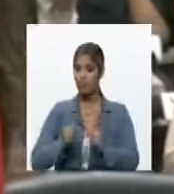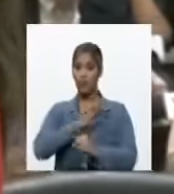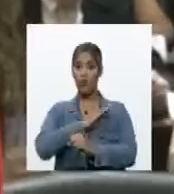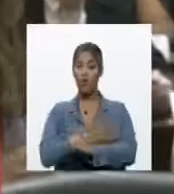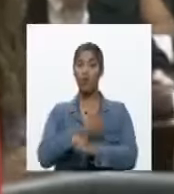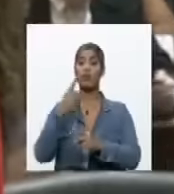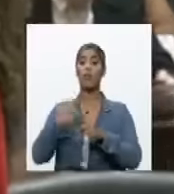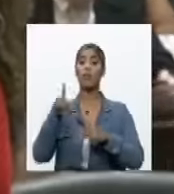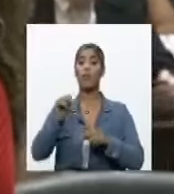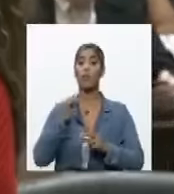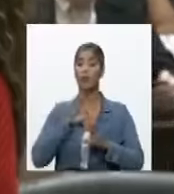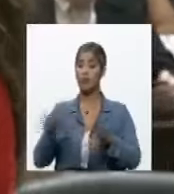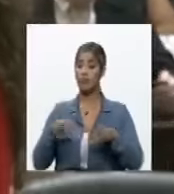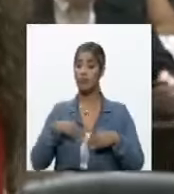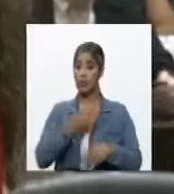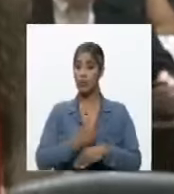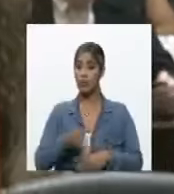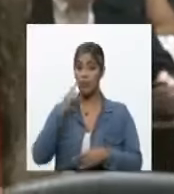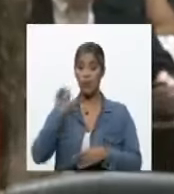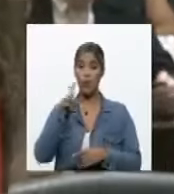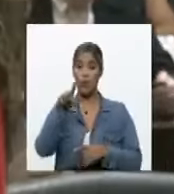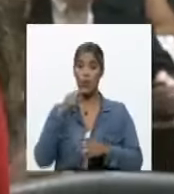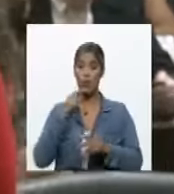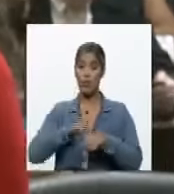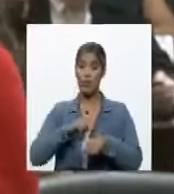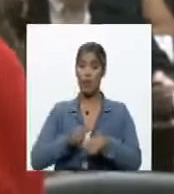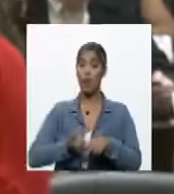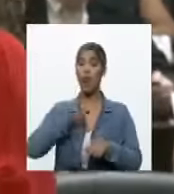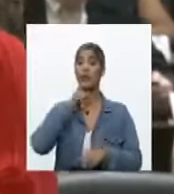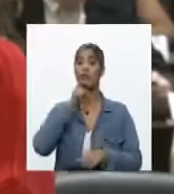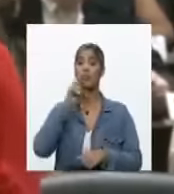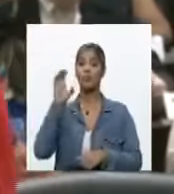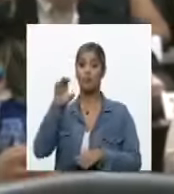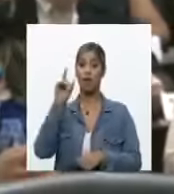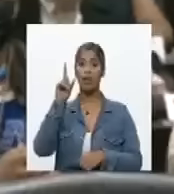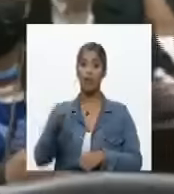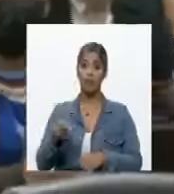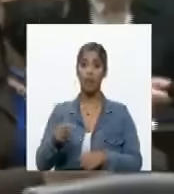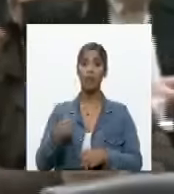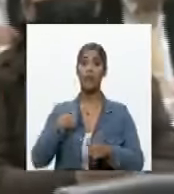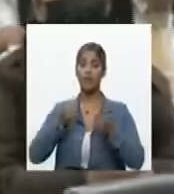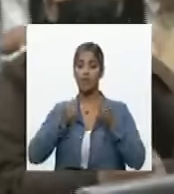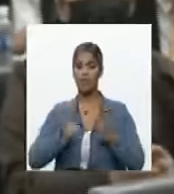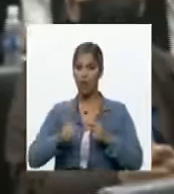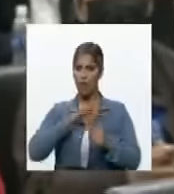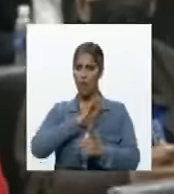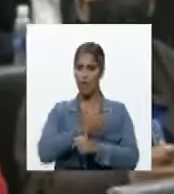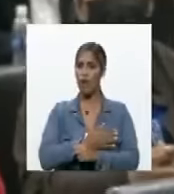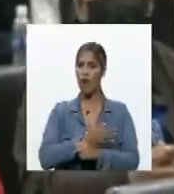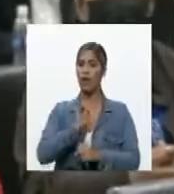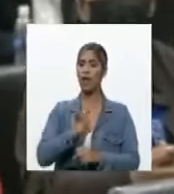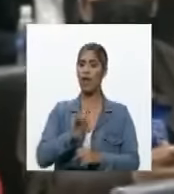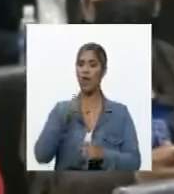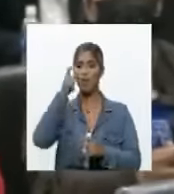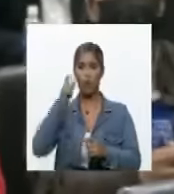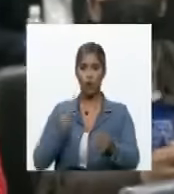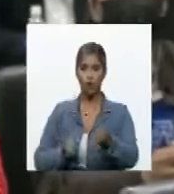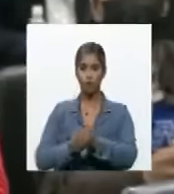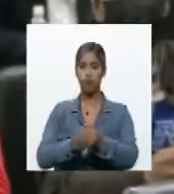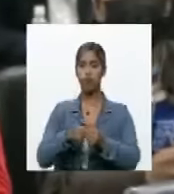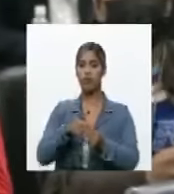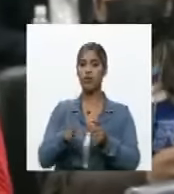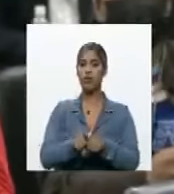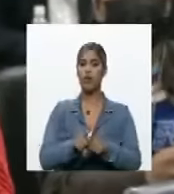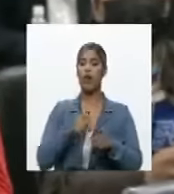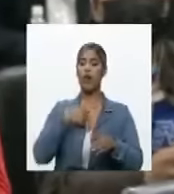además reconoce a nuestro presidente, que en una de las etapas más difíciles de la patria también se ha vestido de dignidad y ha estado con nuestro pueblo, llevándonos a